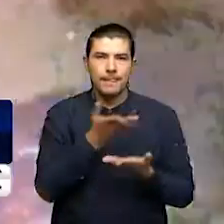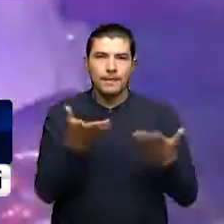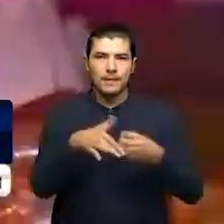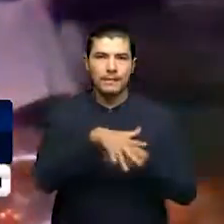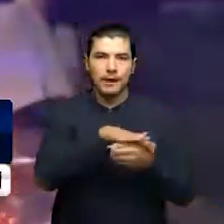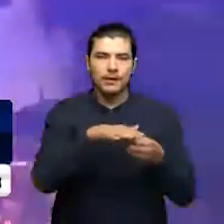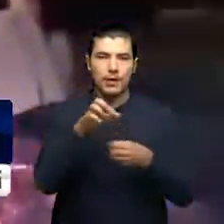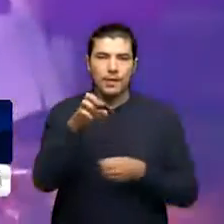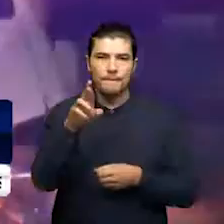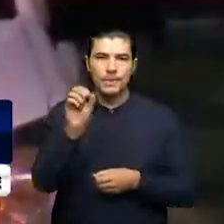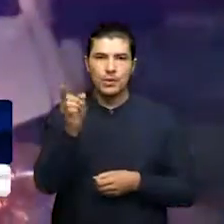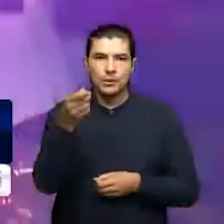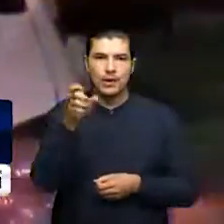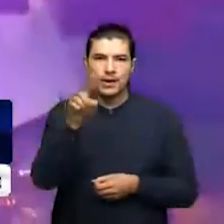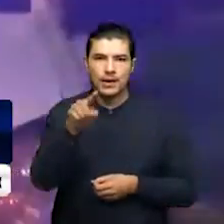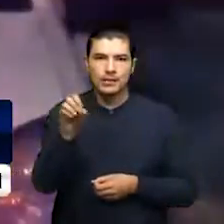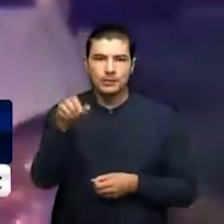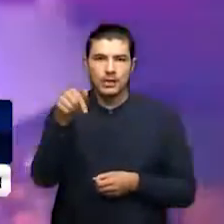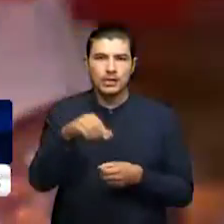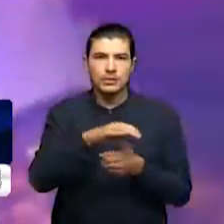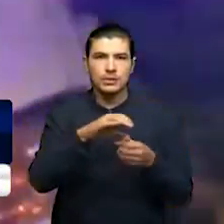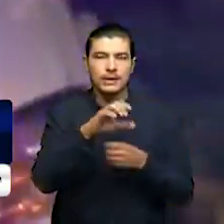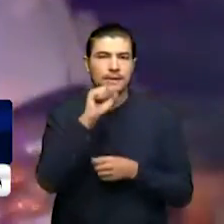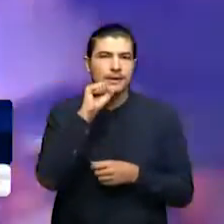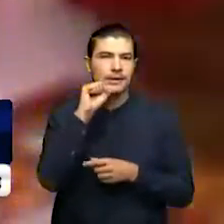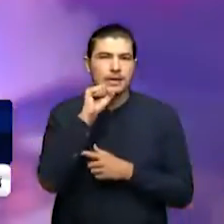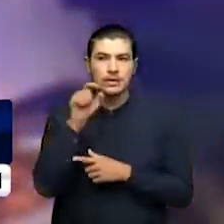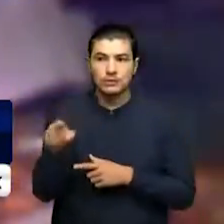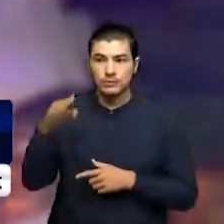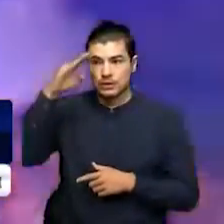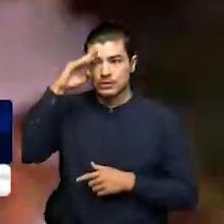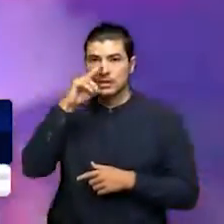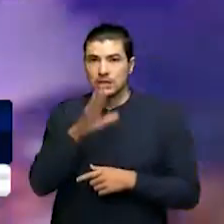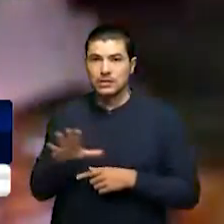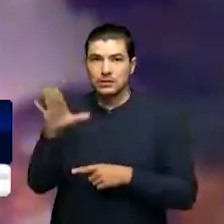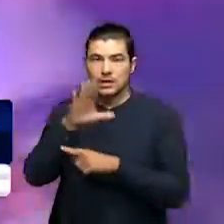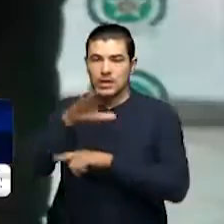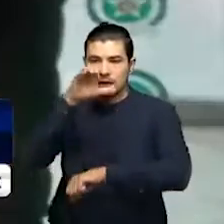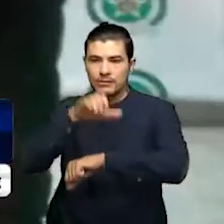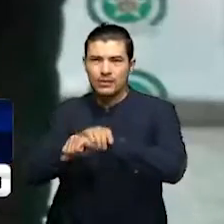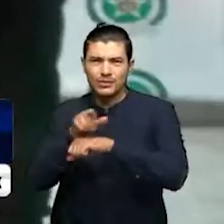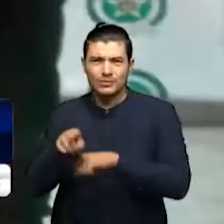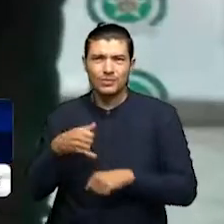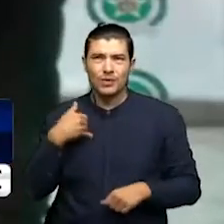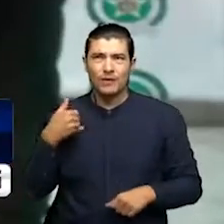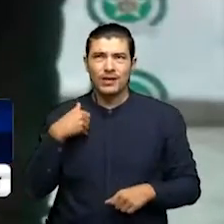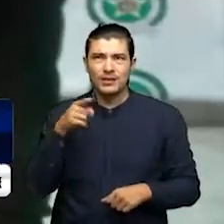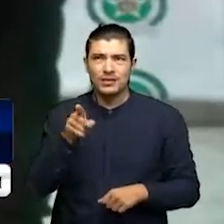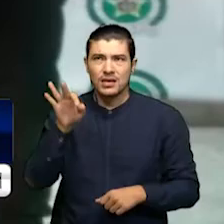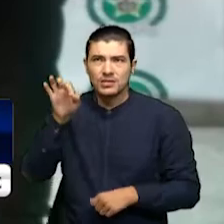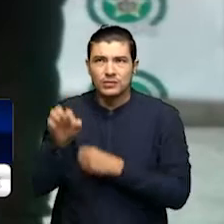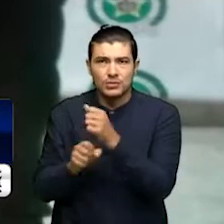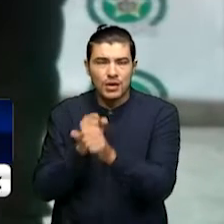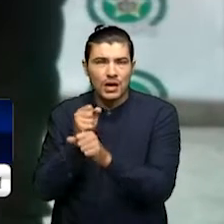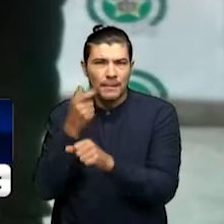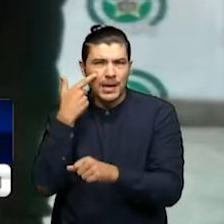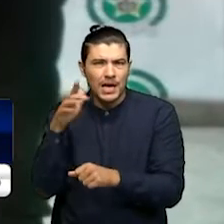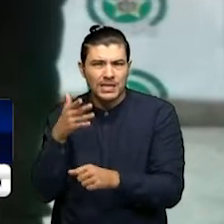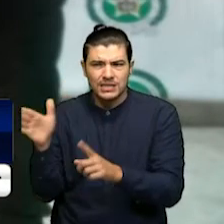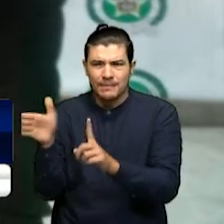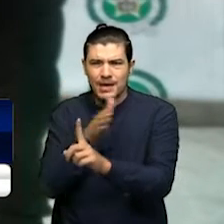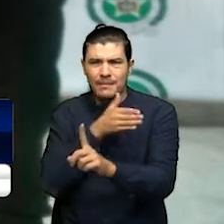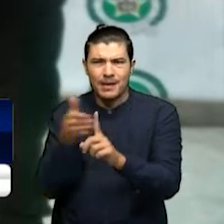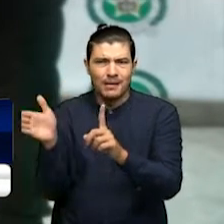Barranca Bermeja. Las autoridades de policía del Magdalena Medio lograron la captura de un joven de 18 años que al parecer estaba